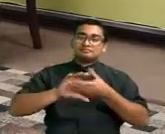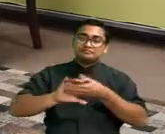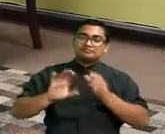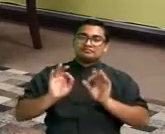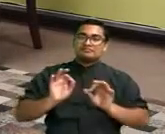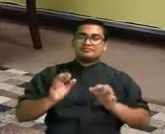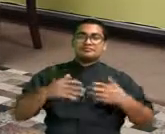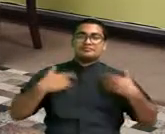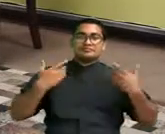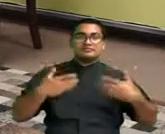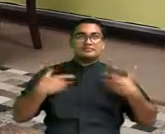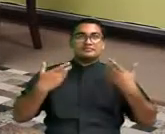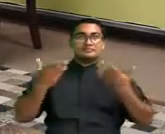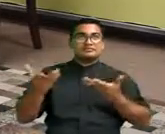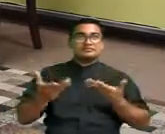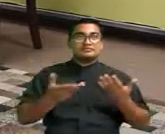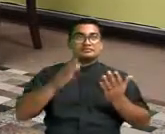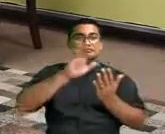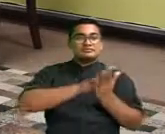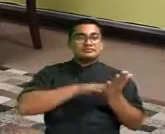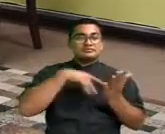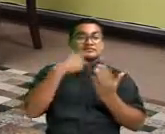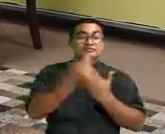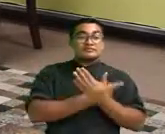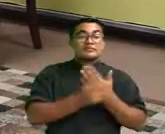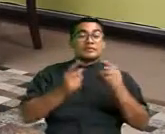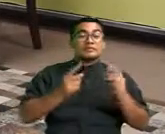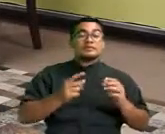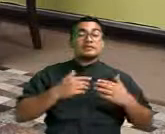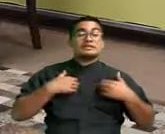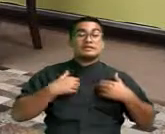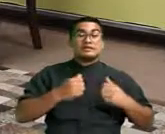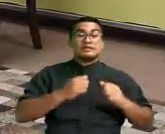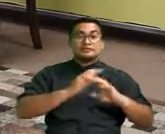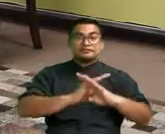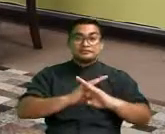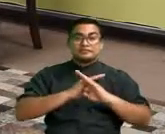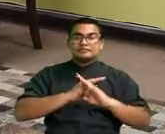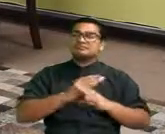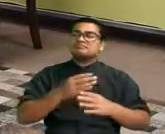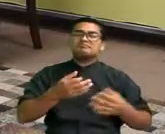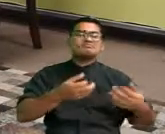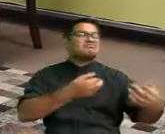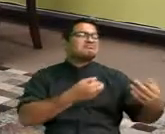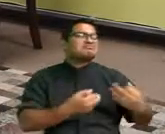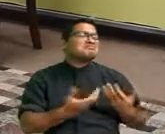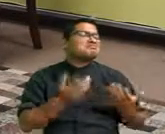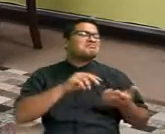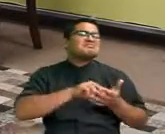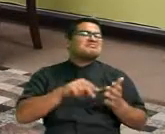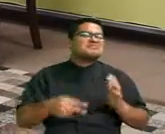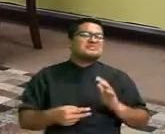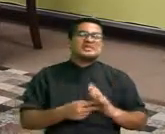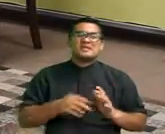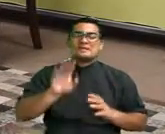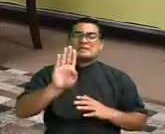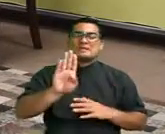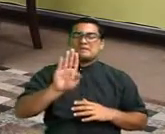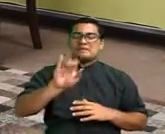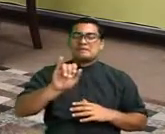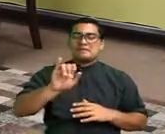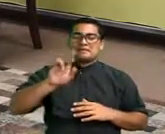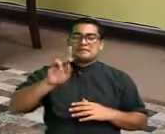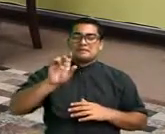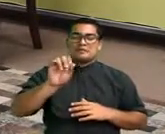nuevamente en este programa, Prevenir es Salud. Explíqueme qué es el trastorno bipolar, doctor. Me imagino que hay diferentes tipos